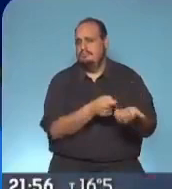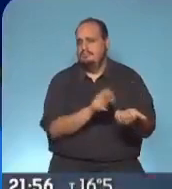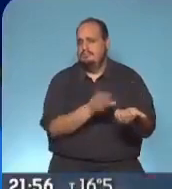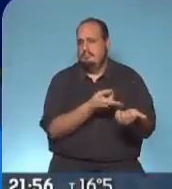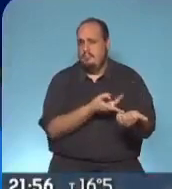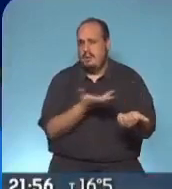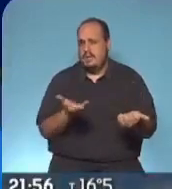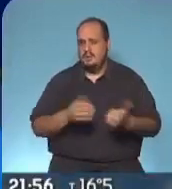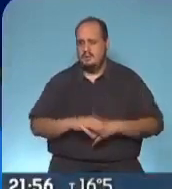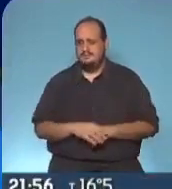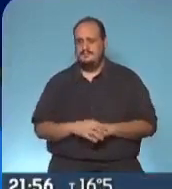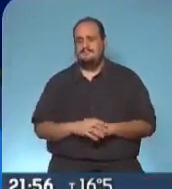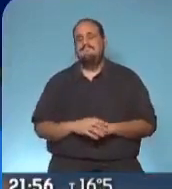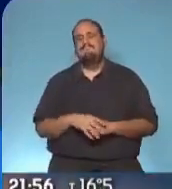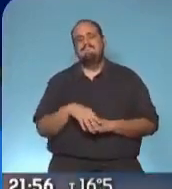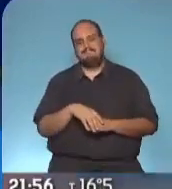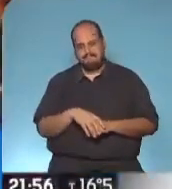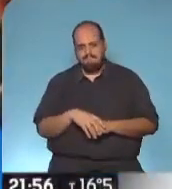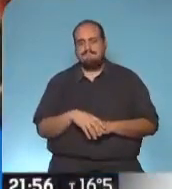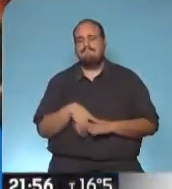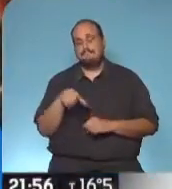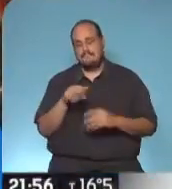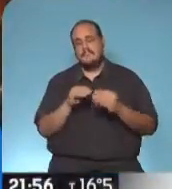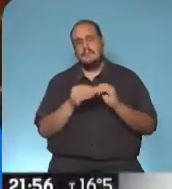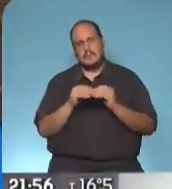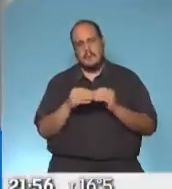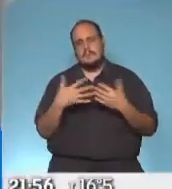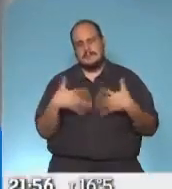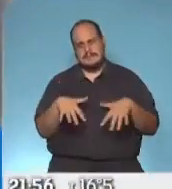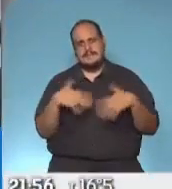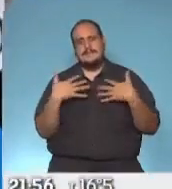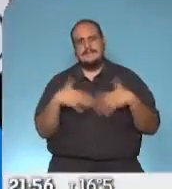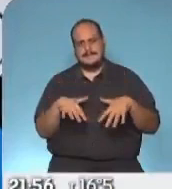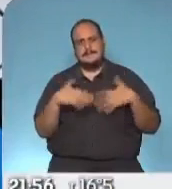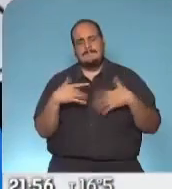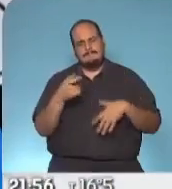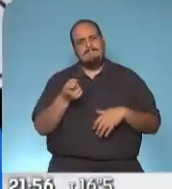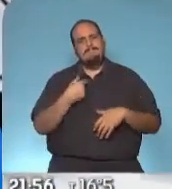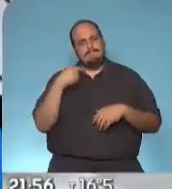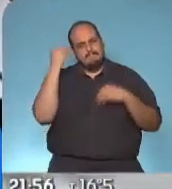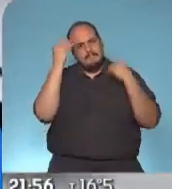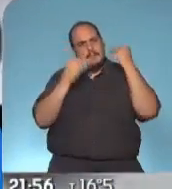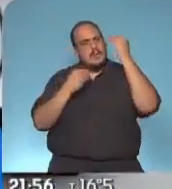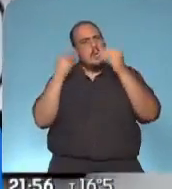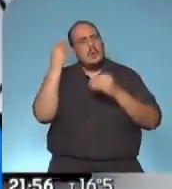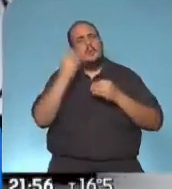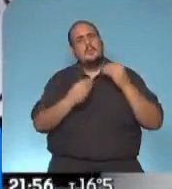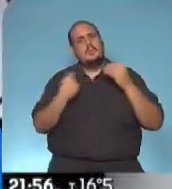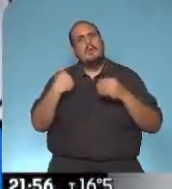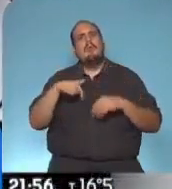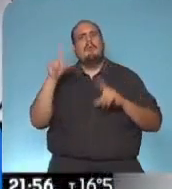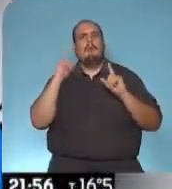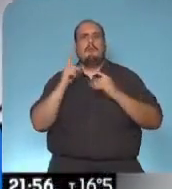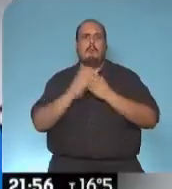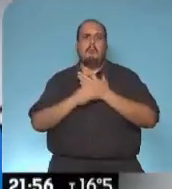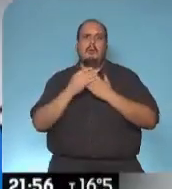mujer? Sí, un problema serio y grave que realmente nos preocupa, y lo estuvimos diciendo del